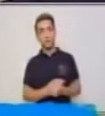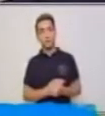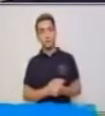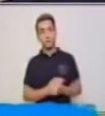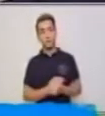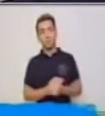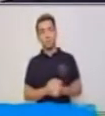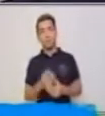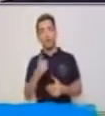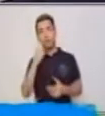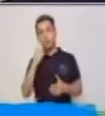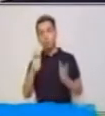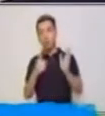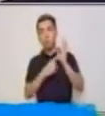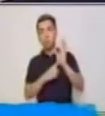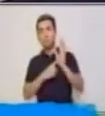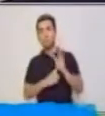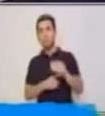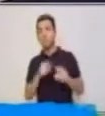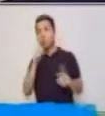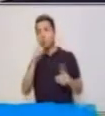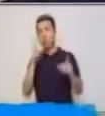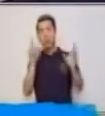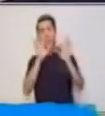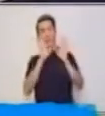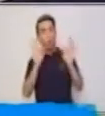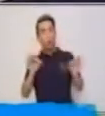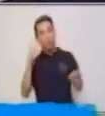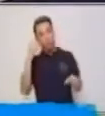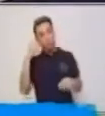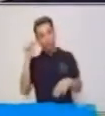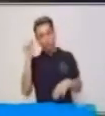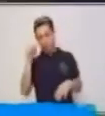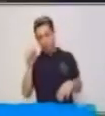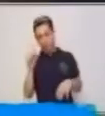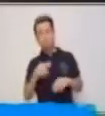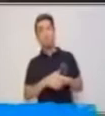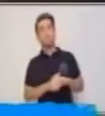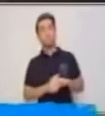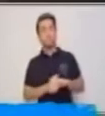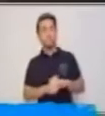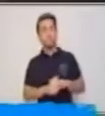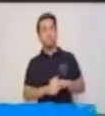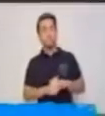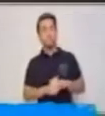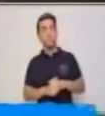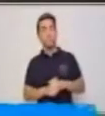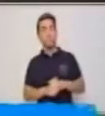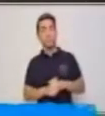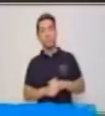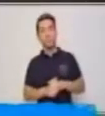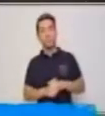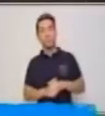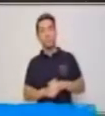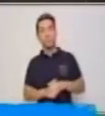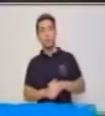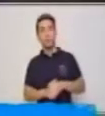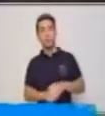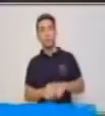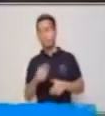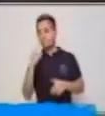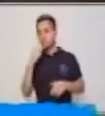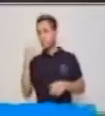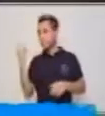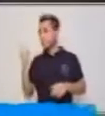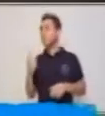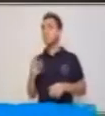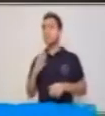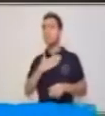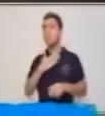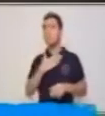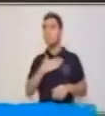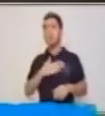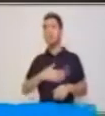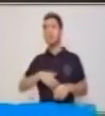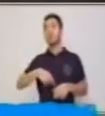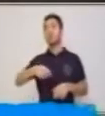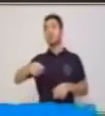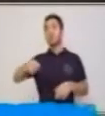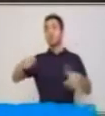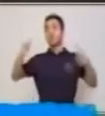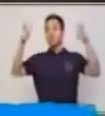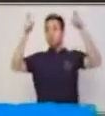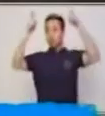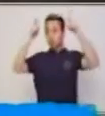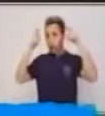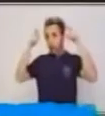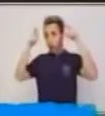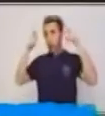estrategia que nos sirve para eso, que es los sombreros de bono. Se llaman los sombreros